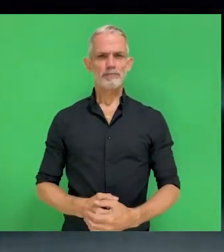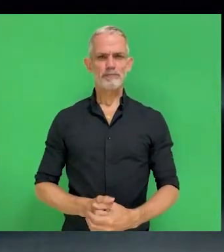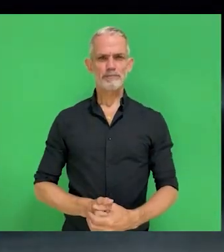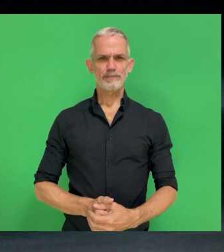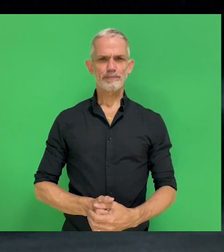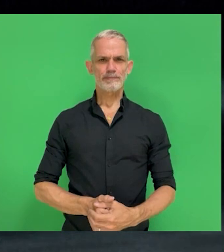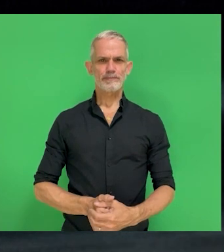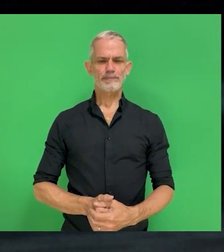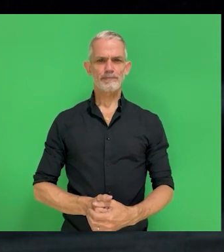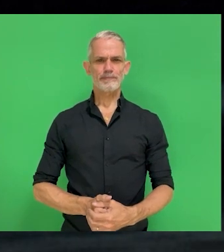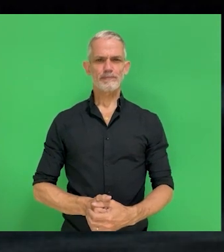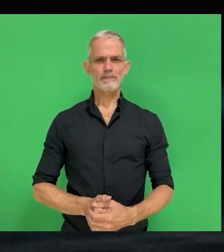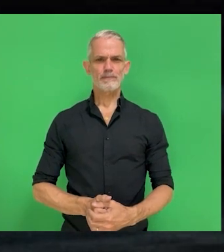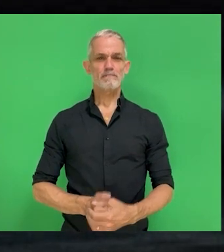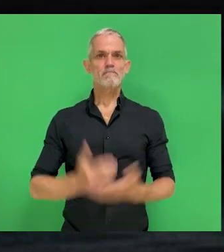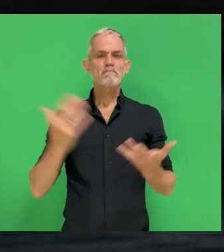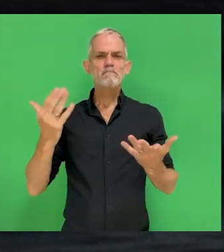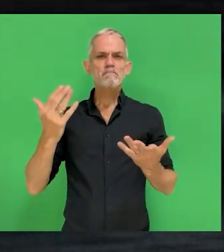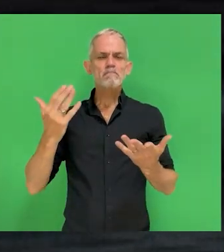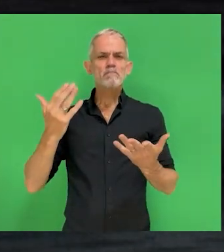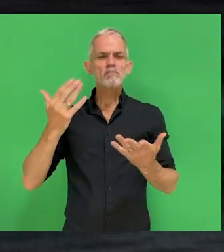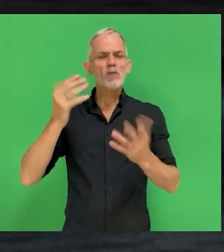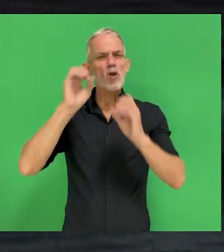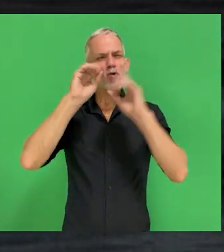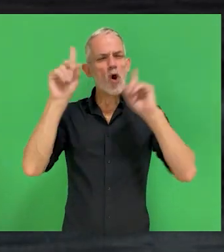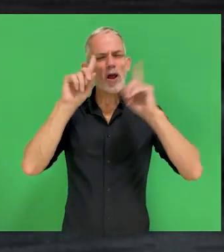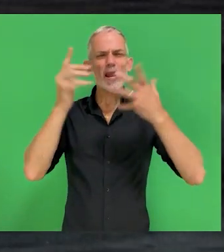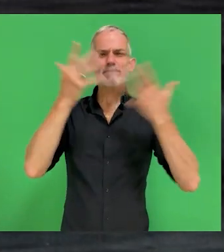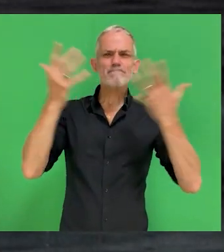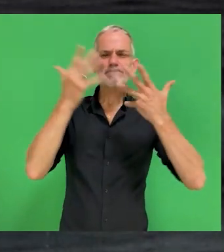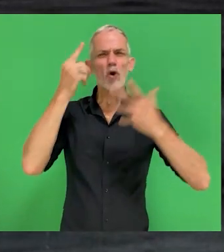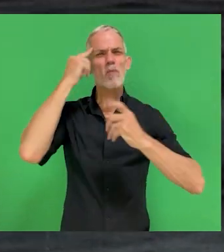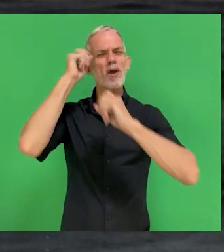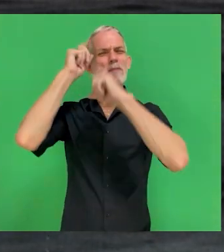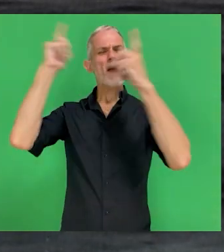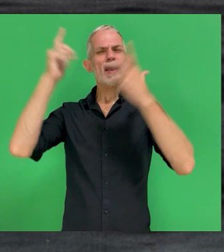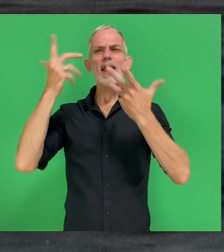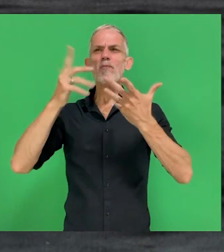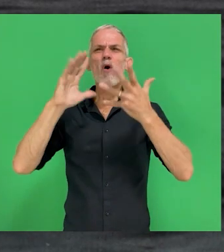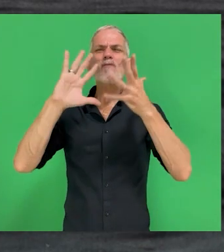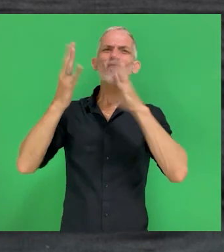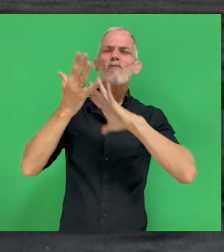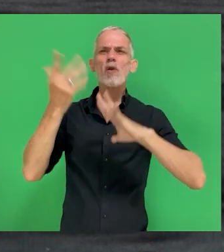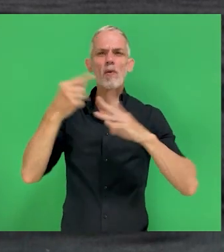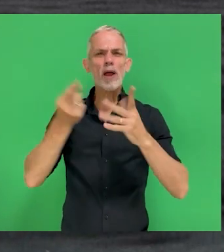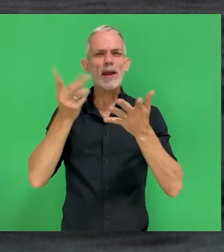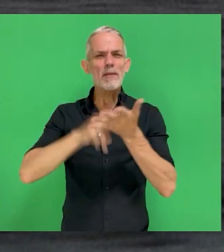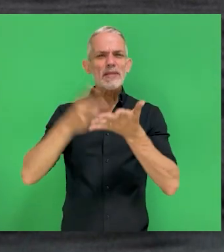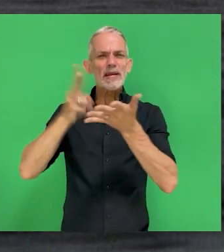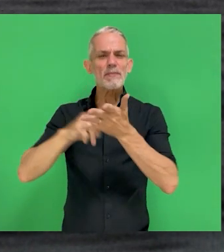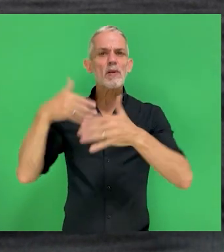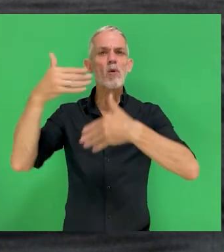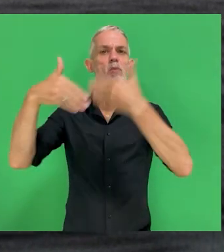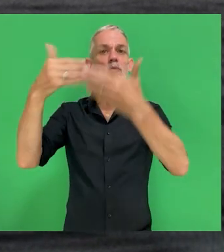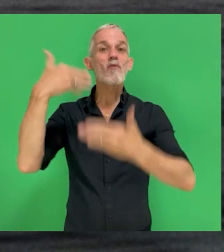golpea contra una costa barrosa. Resulta menos claro imaginar entonces qué forma tendrán las repeticiones que